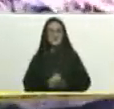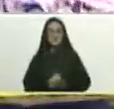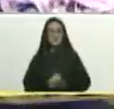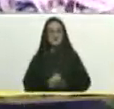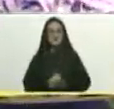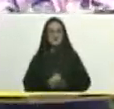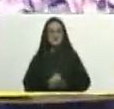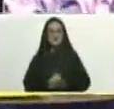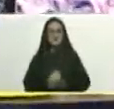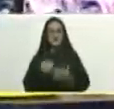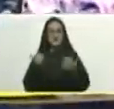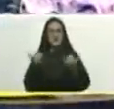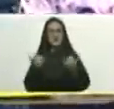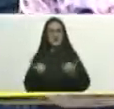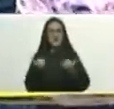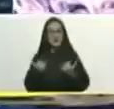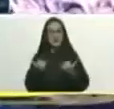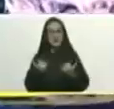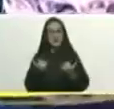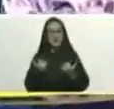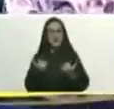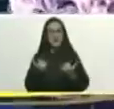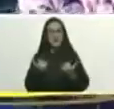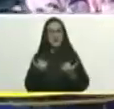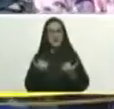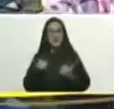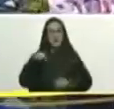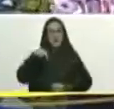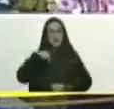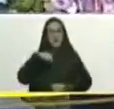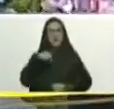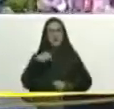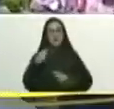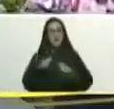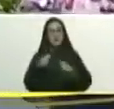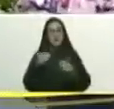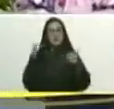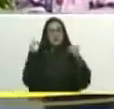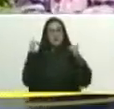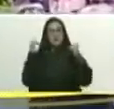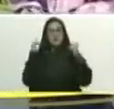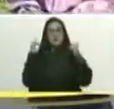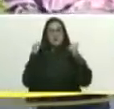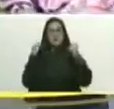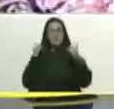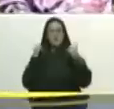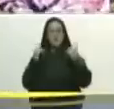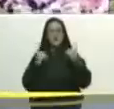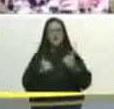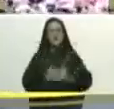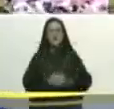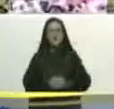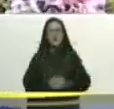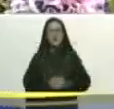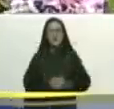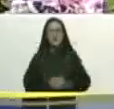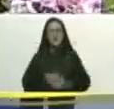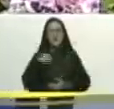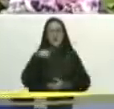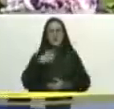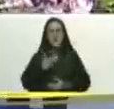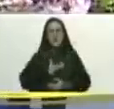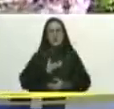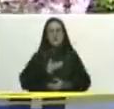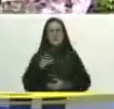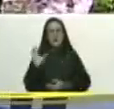Y ahora nos vamos porque hoy quería hacer este evento, 29 de diciembre, acá con la